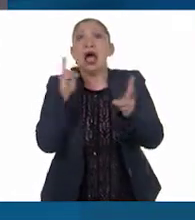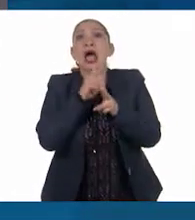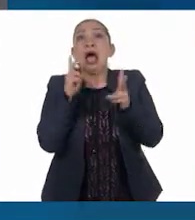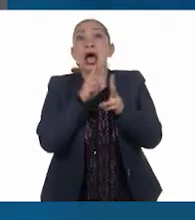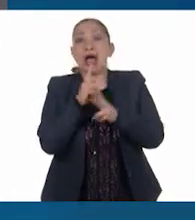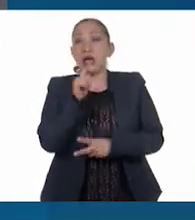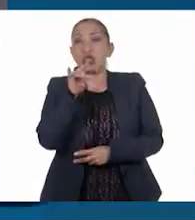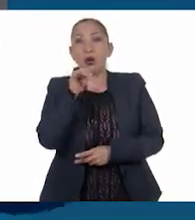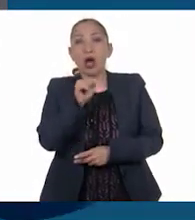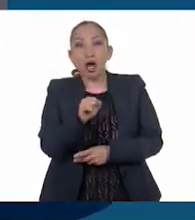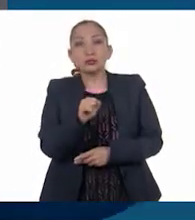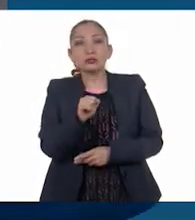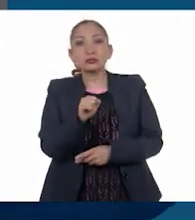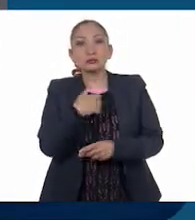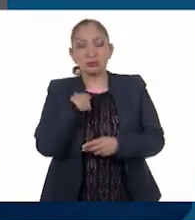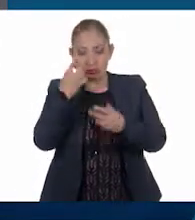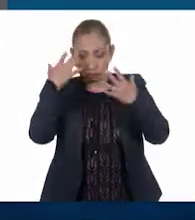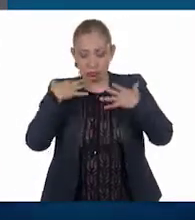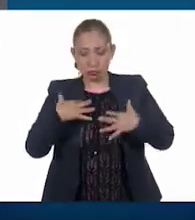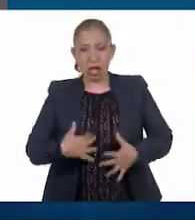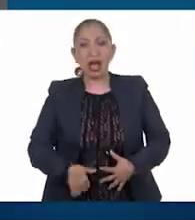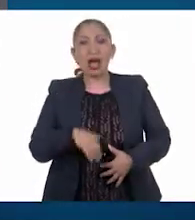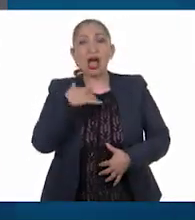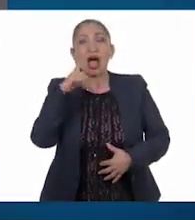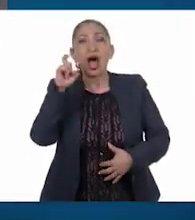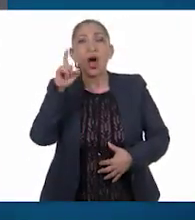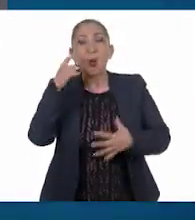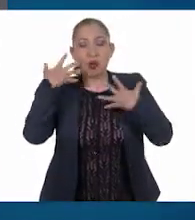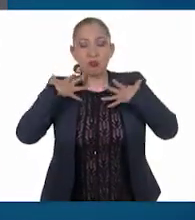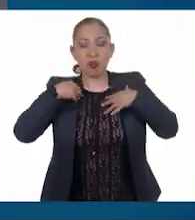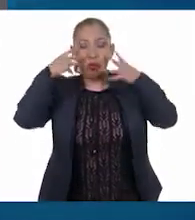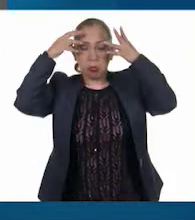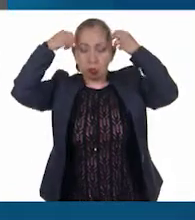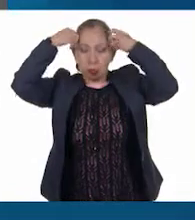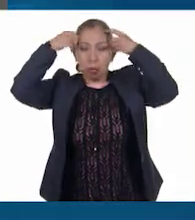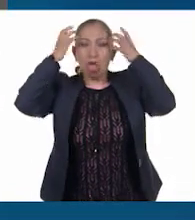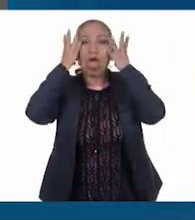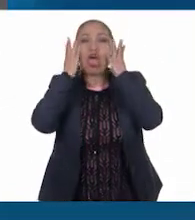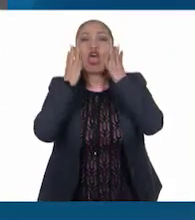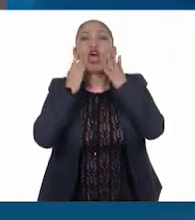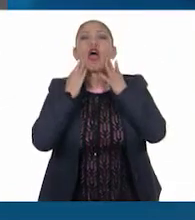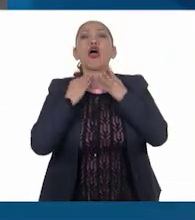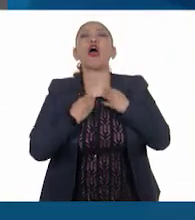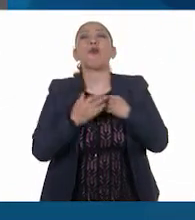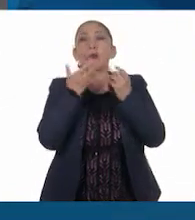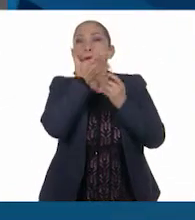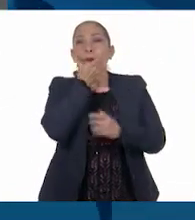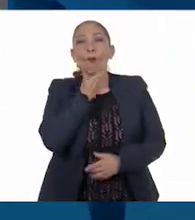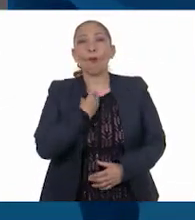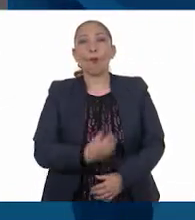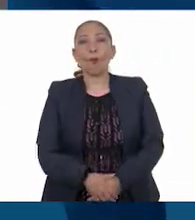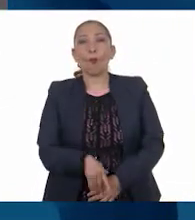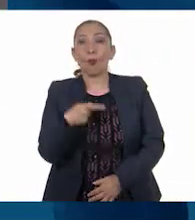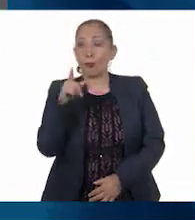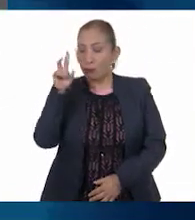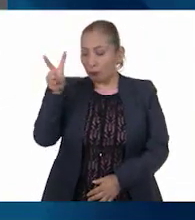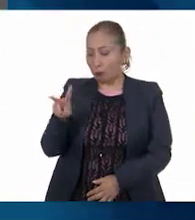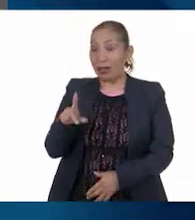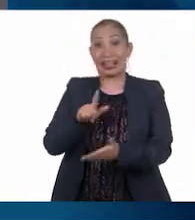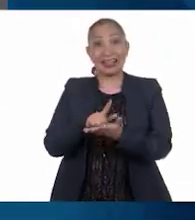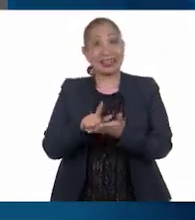Y Trucas quedó entonces todo mojado, escurrido, relamido, pero eso sí,